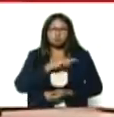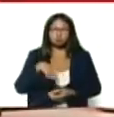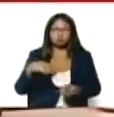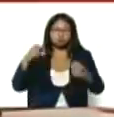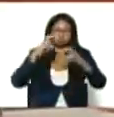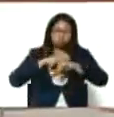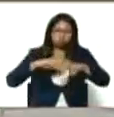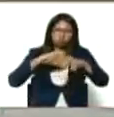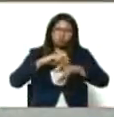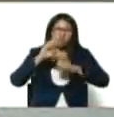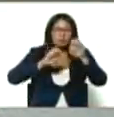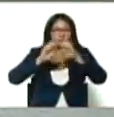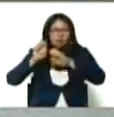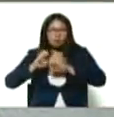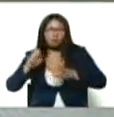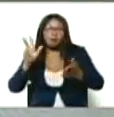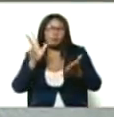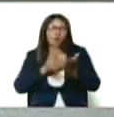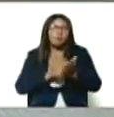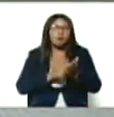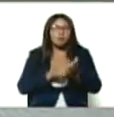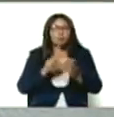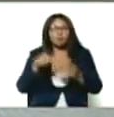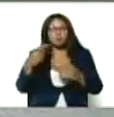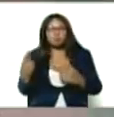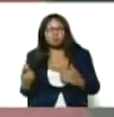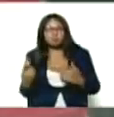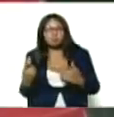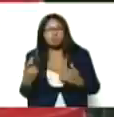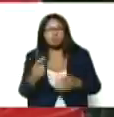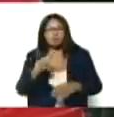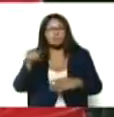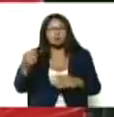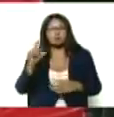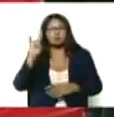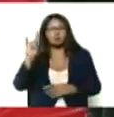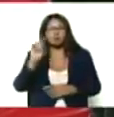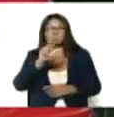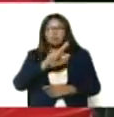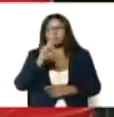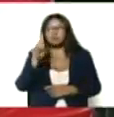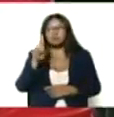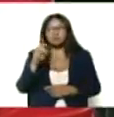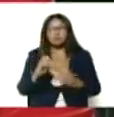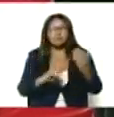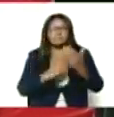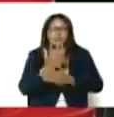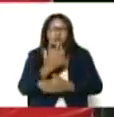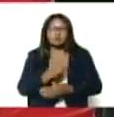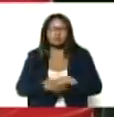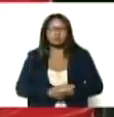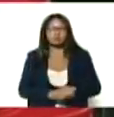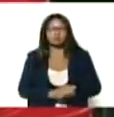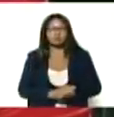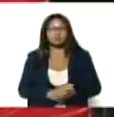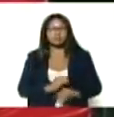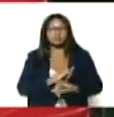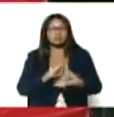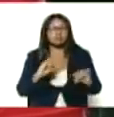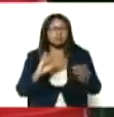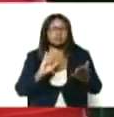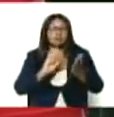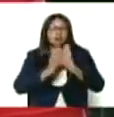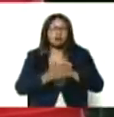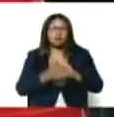revisaremos, estudiaremos y aprobaremos el próximo lunes 31 de mayo. Ya quedará la ruta